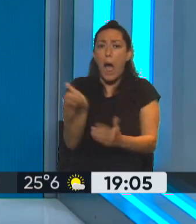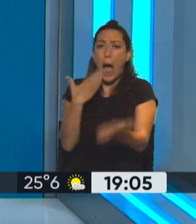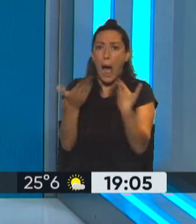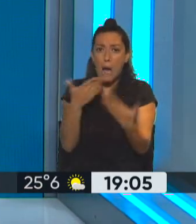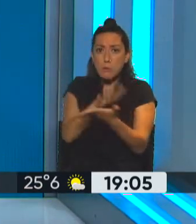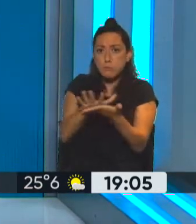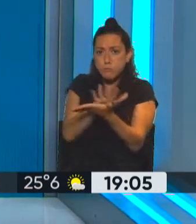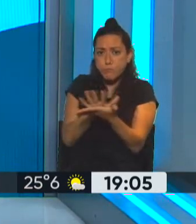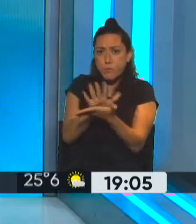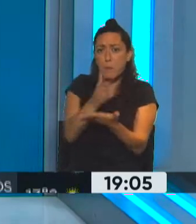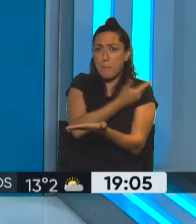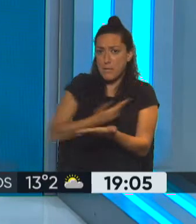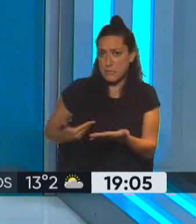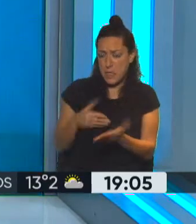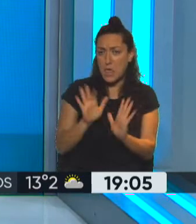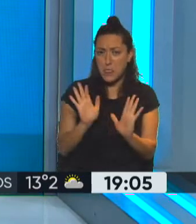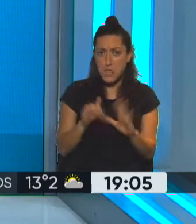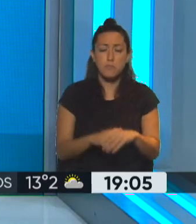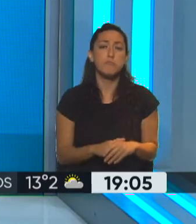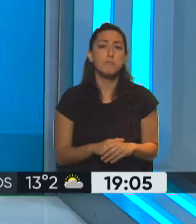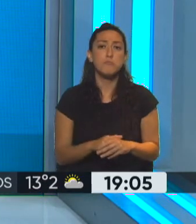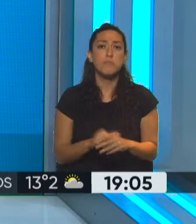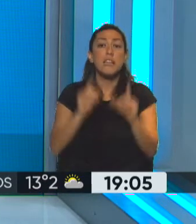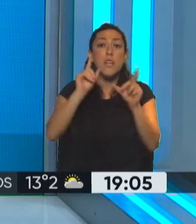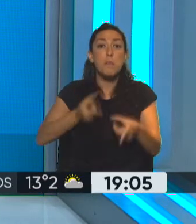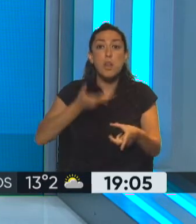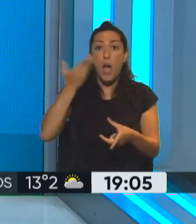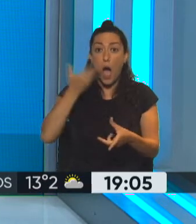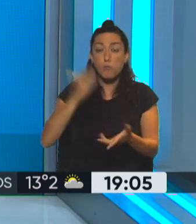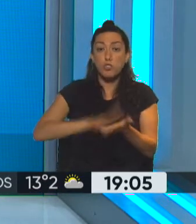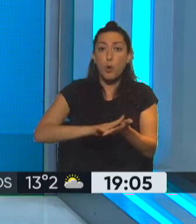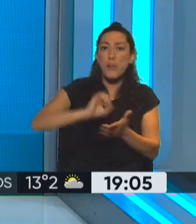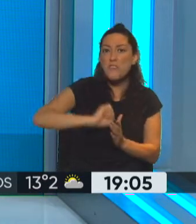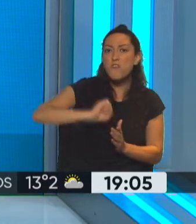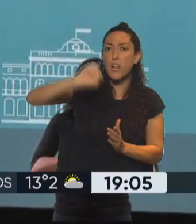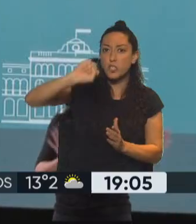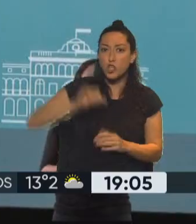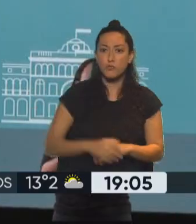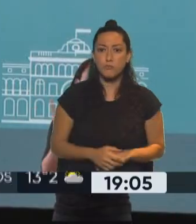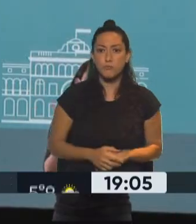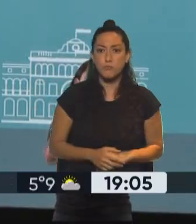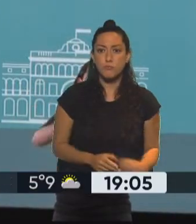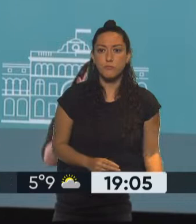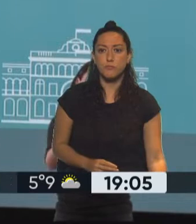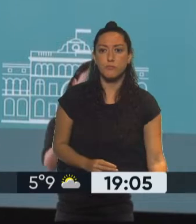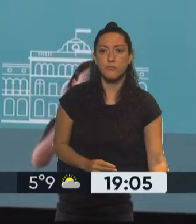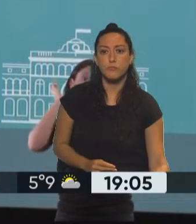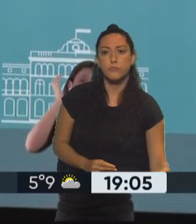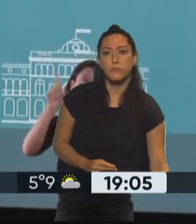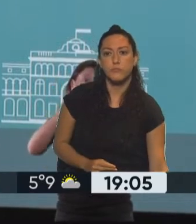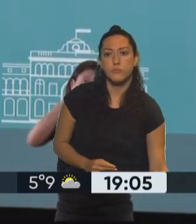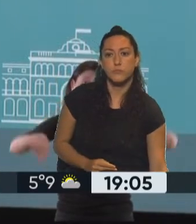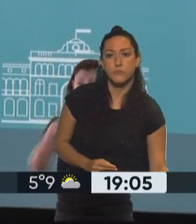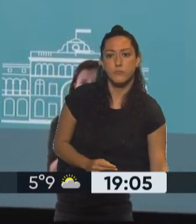hablado con el presidente Alberto Fernández también se refirió al tema de la inflación sigo trabajando